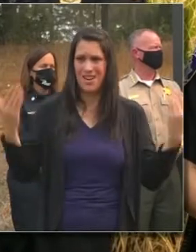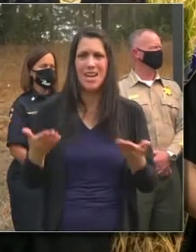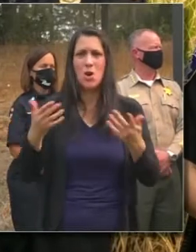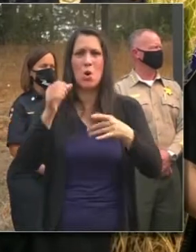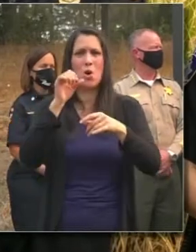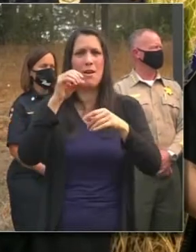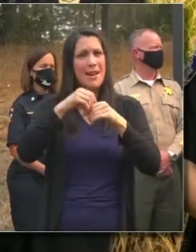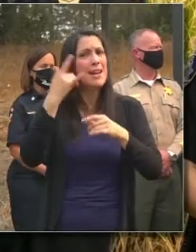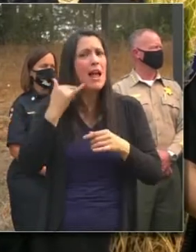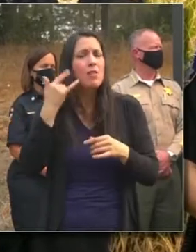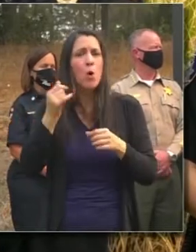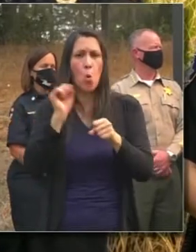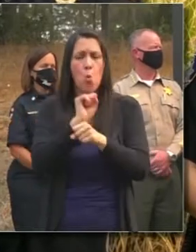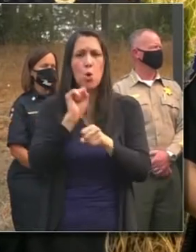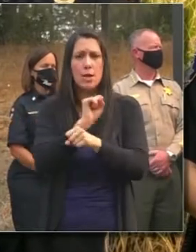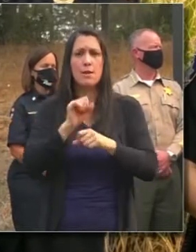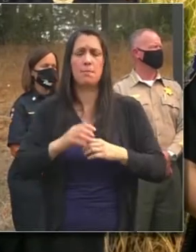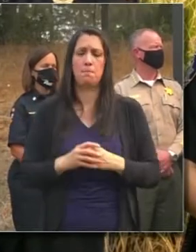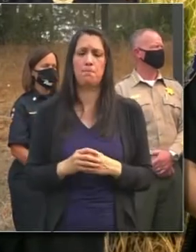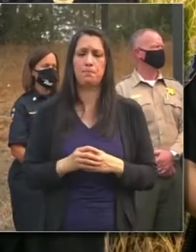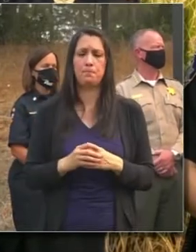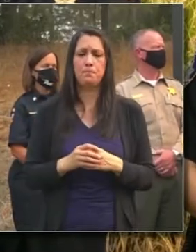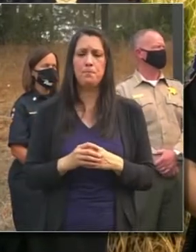varios de estos incendios en california